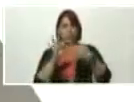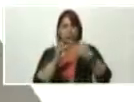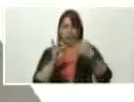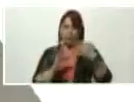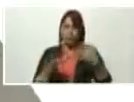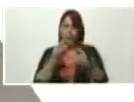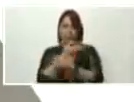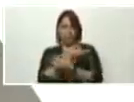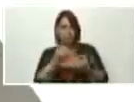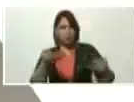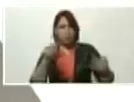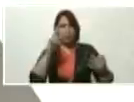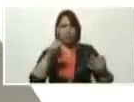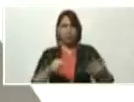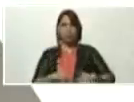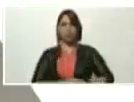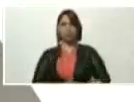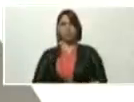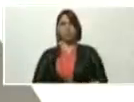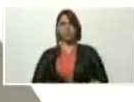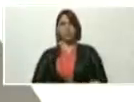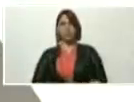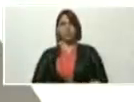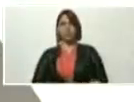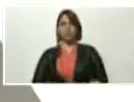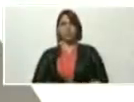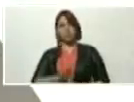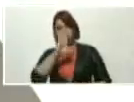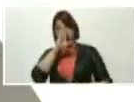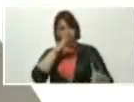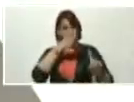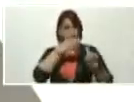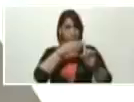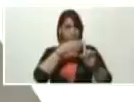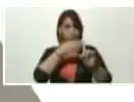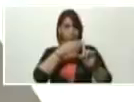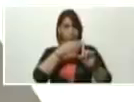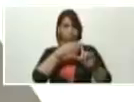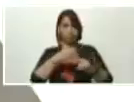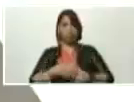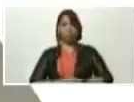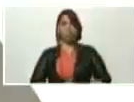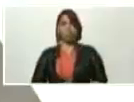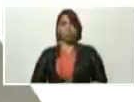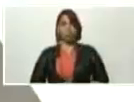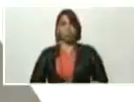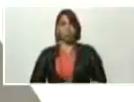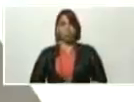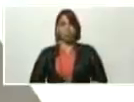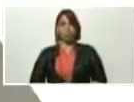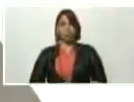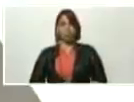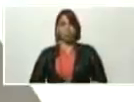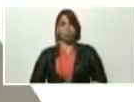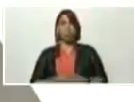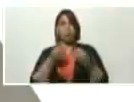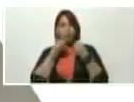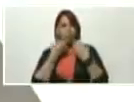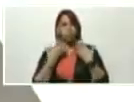la perfección, al pelo, pues, hacia allá vamos, con mucho